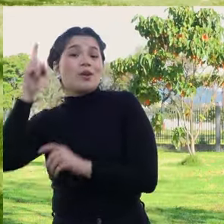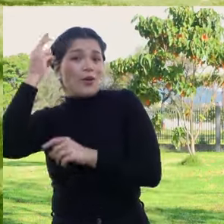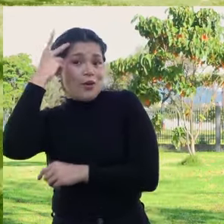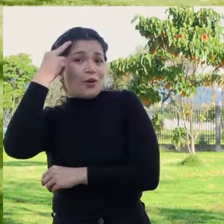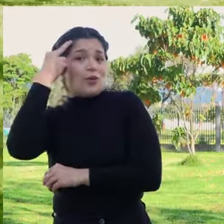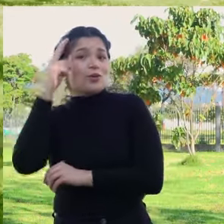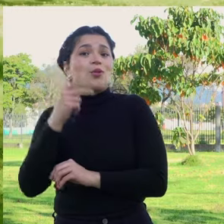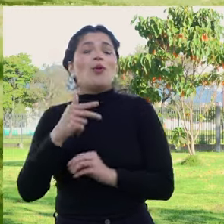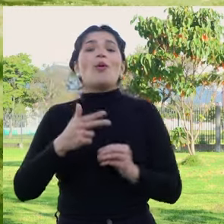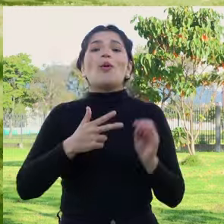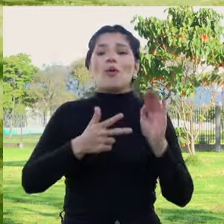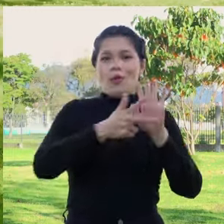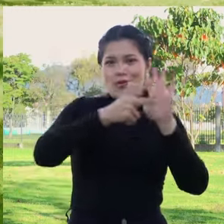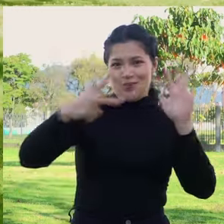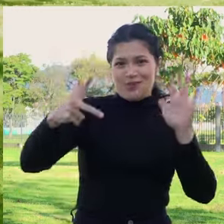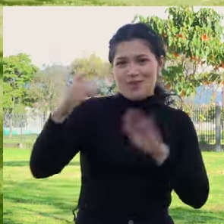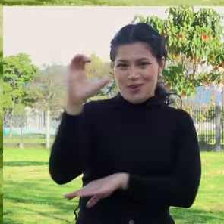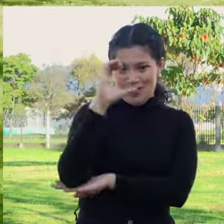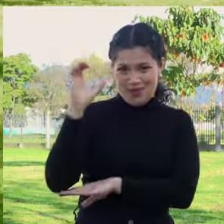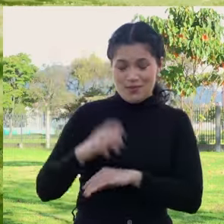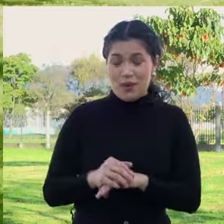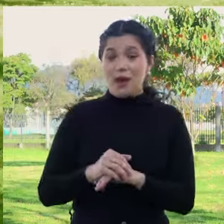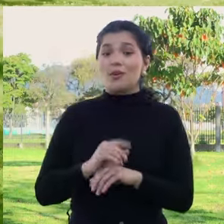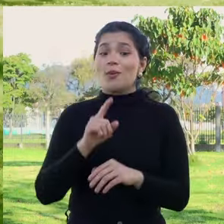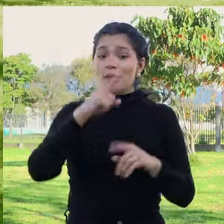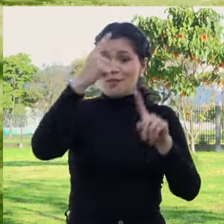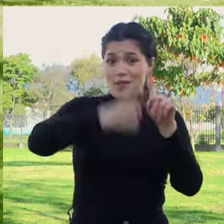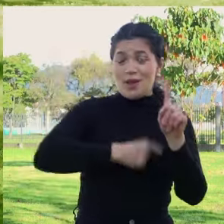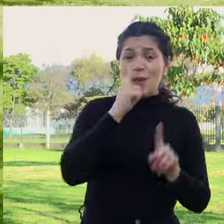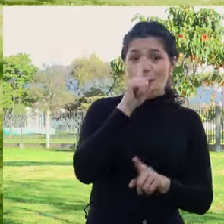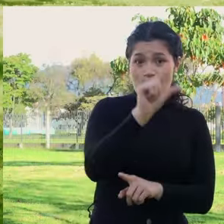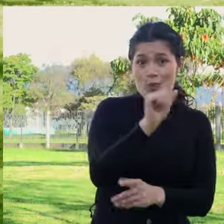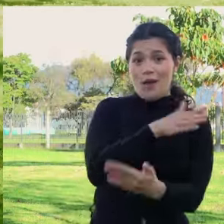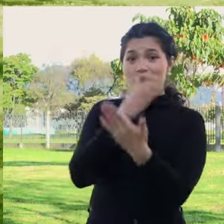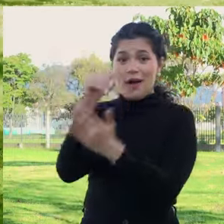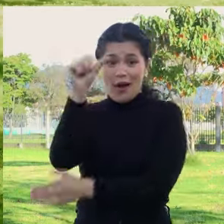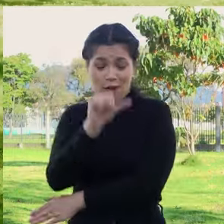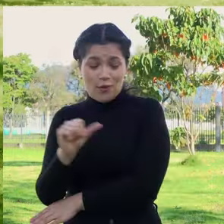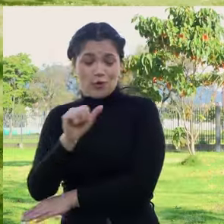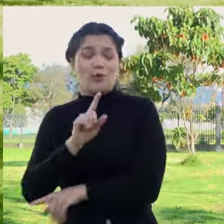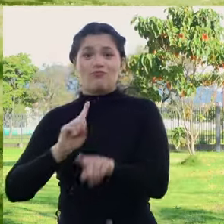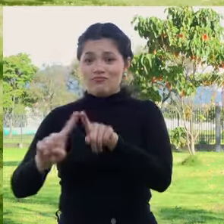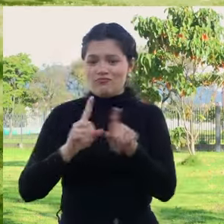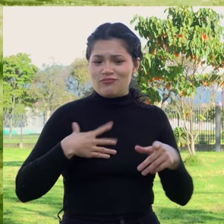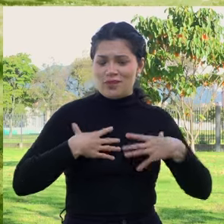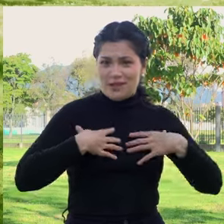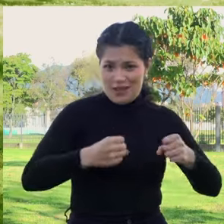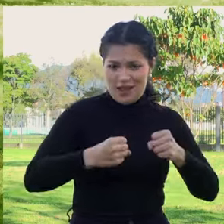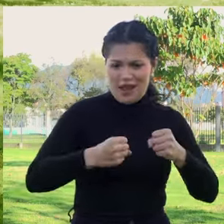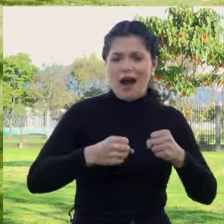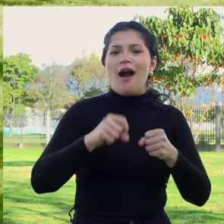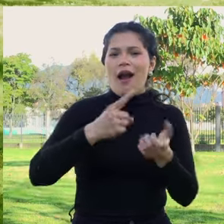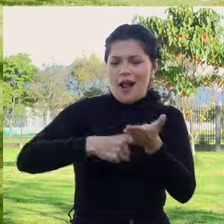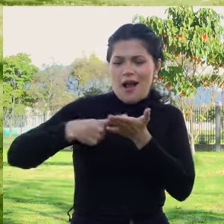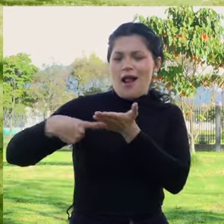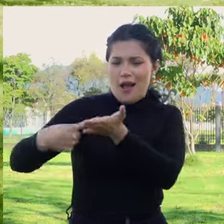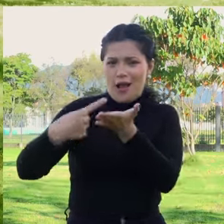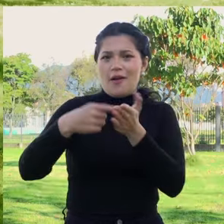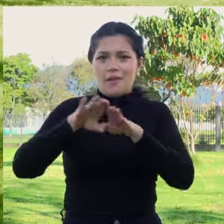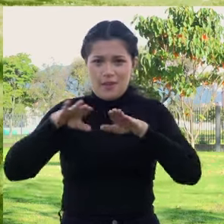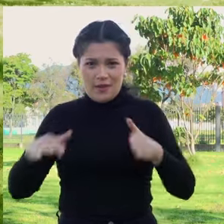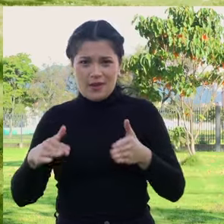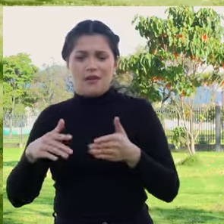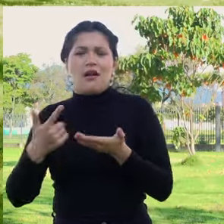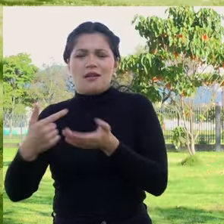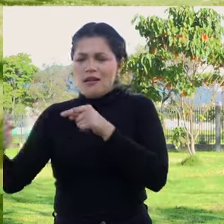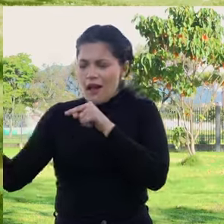Constitución Política de Colombia. Durante los meses de julio y agosto, en cada una de las sedes se han venido desarrollando estas mesas, se ha dialogado,